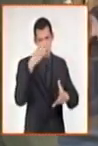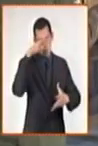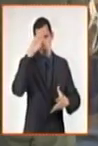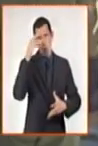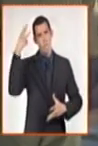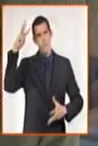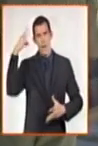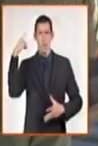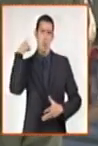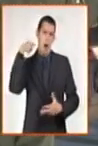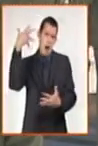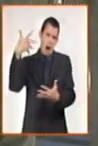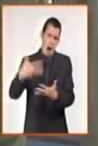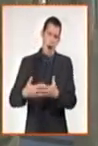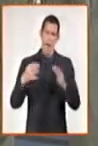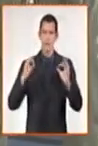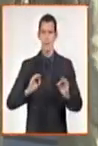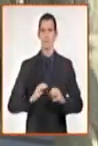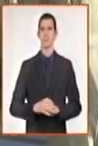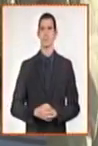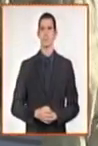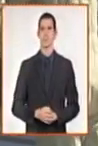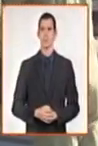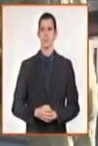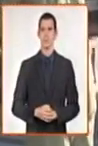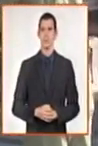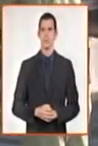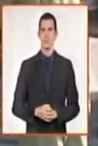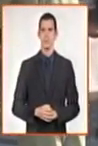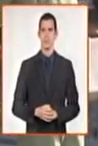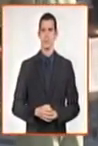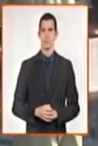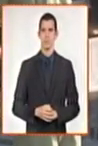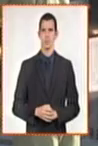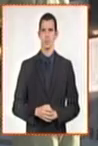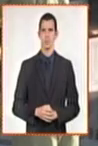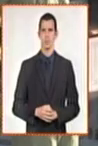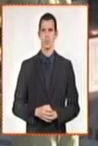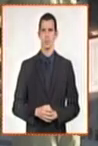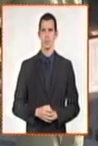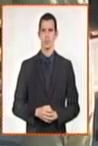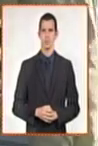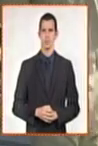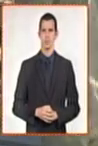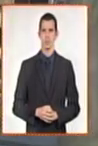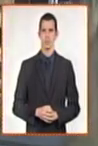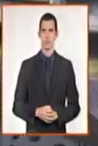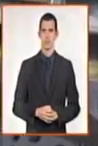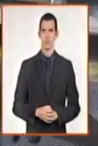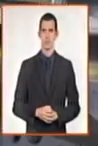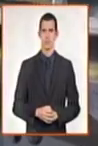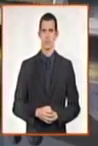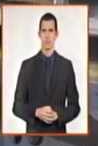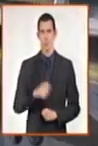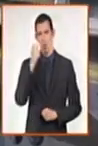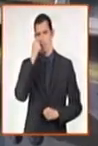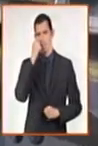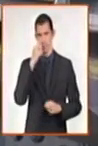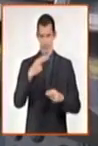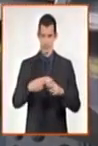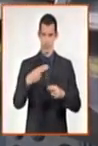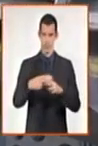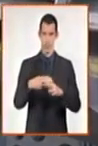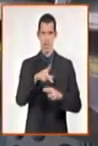eléctrico son esenciales en la recuperación, así lo afirmó el ministro de Energía y Minas, Liván Arronte. Ha quedado demostrado una vez